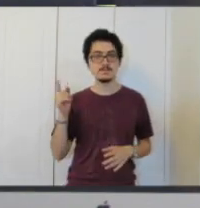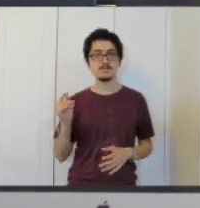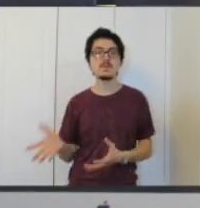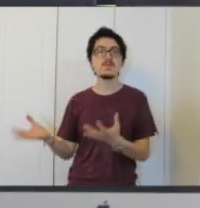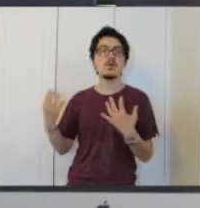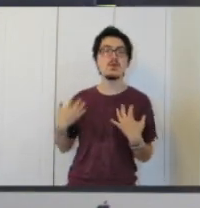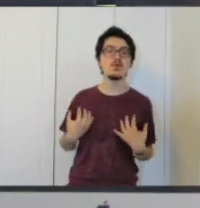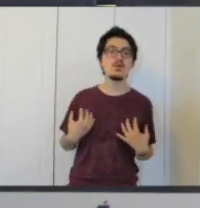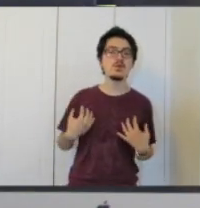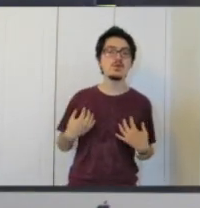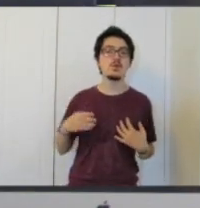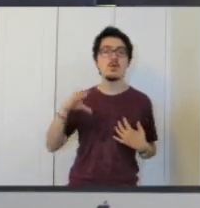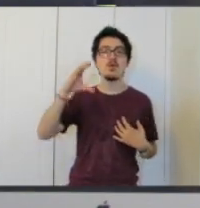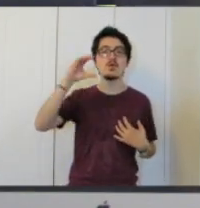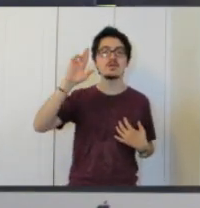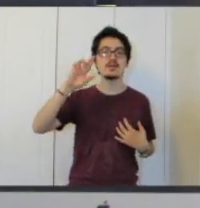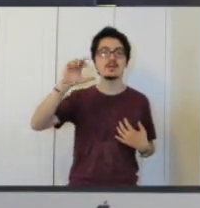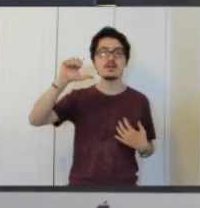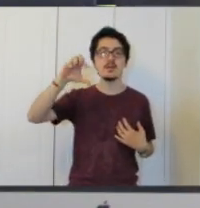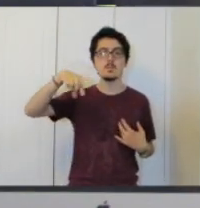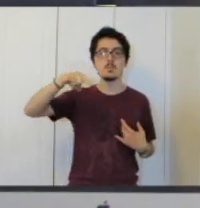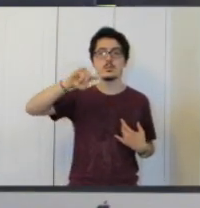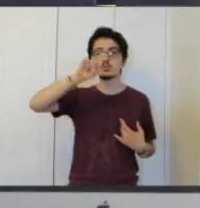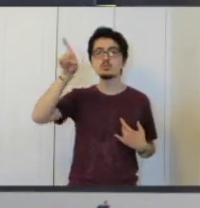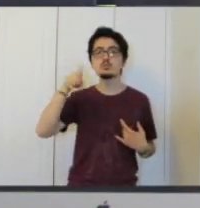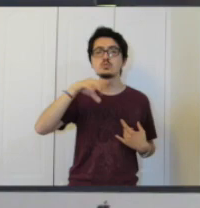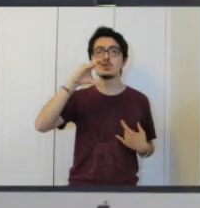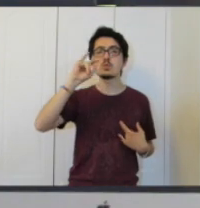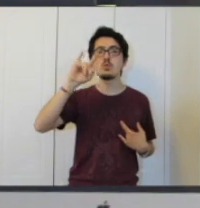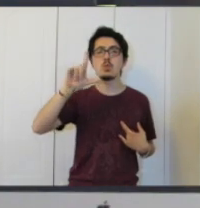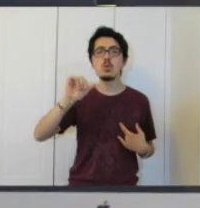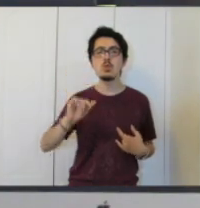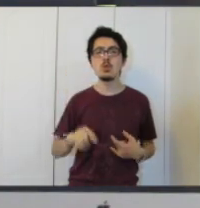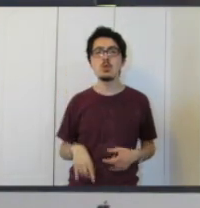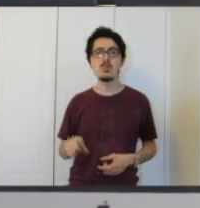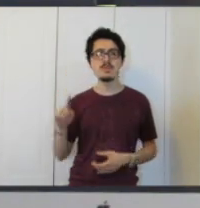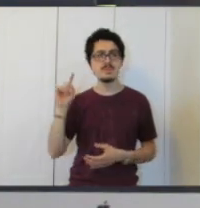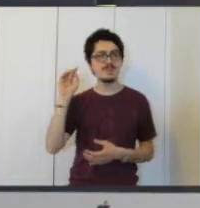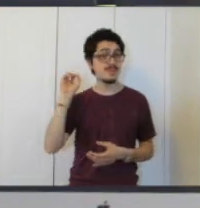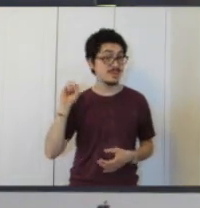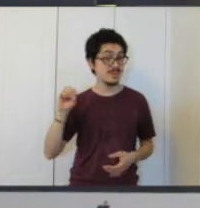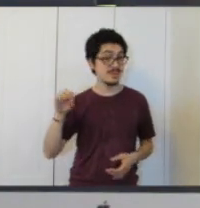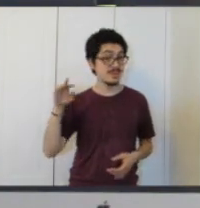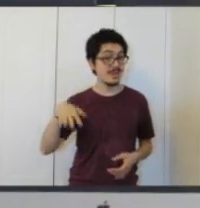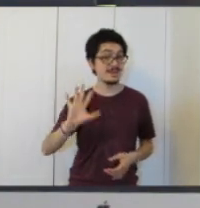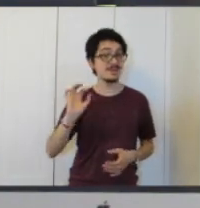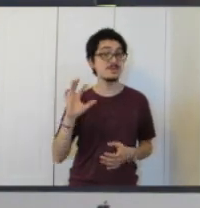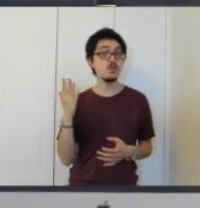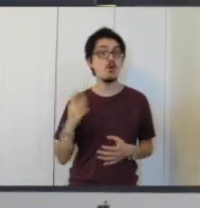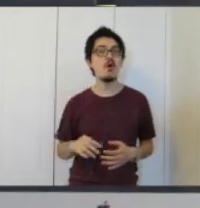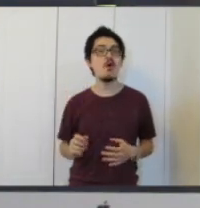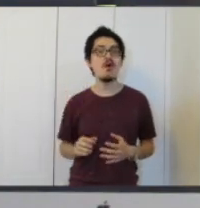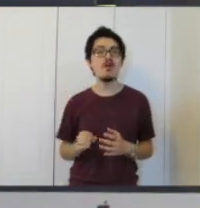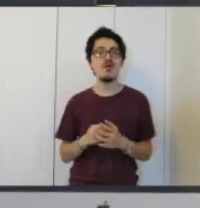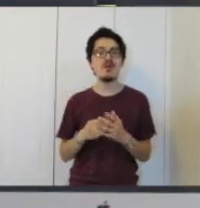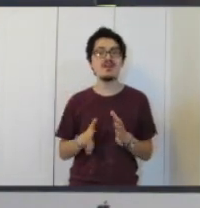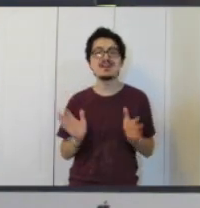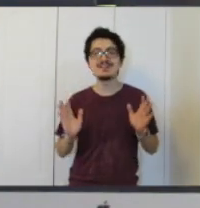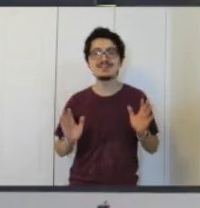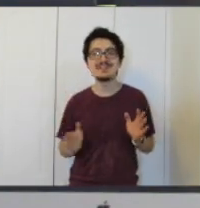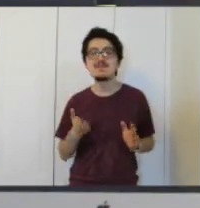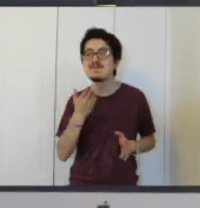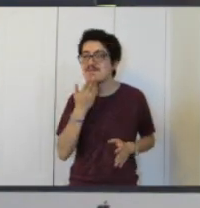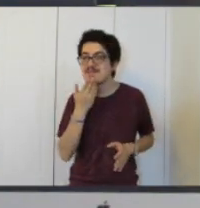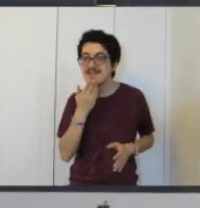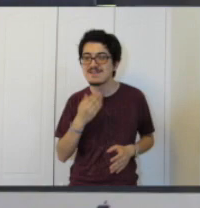hacia toda su familia, ya que están en búsqueda de poder conseguir de nuevo a su nave Vivacia. Entonces es un libro que realmente vale